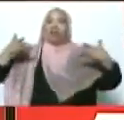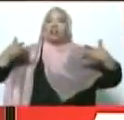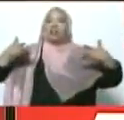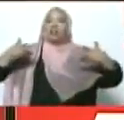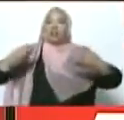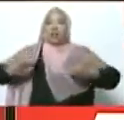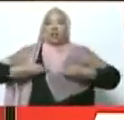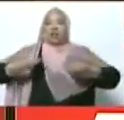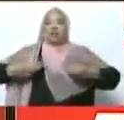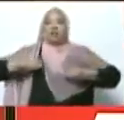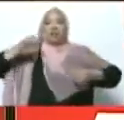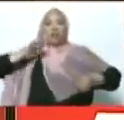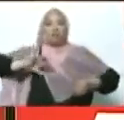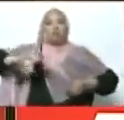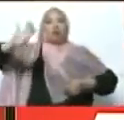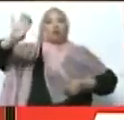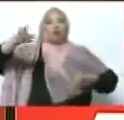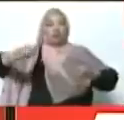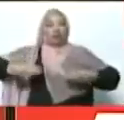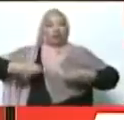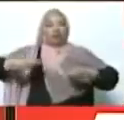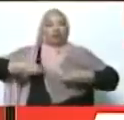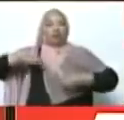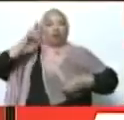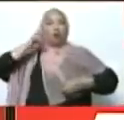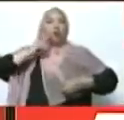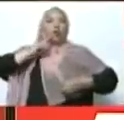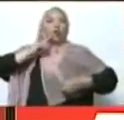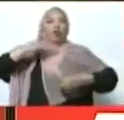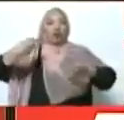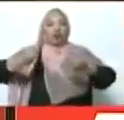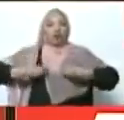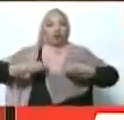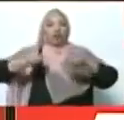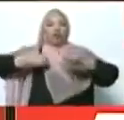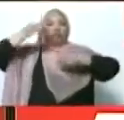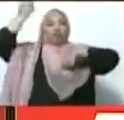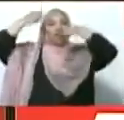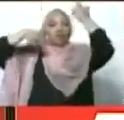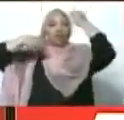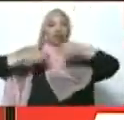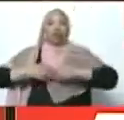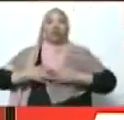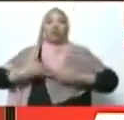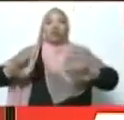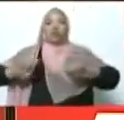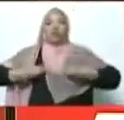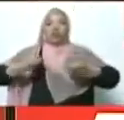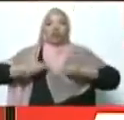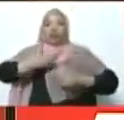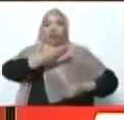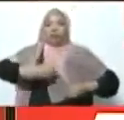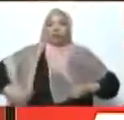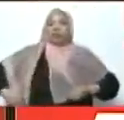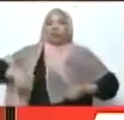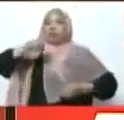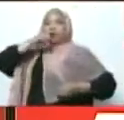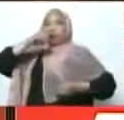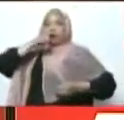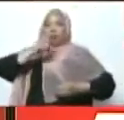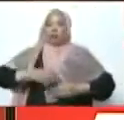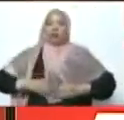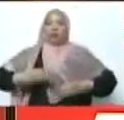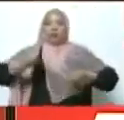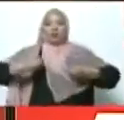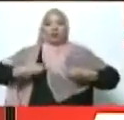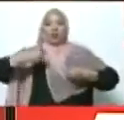viva la patria! ¡Que viva Bolívar! ¡Que viva Chávez! ¡Que viva Maduro! ¡Que viva